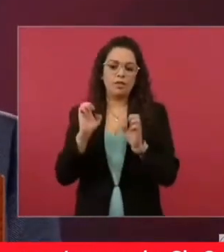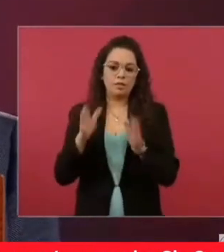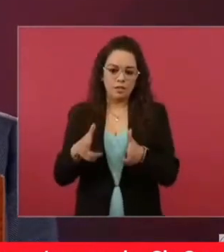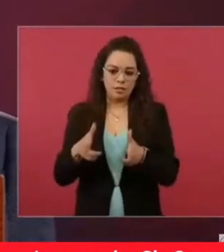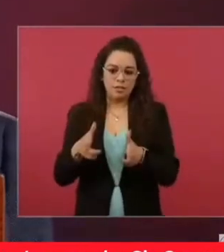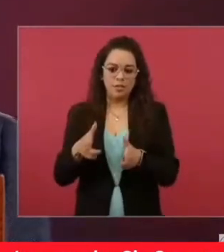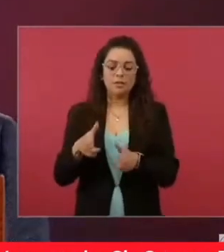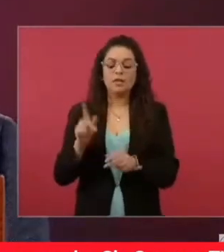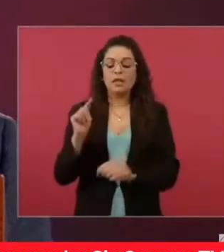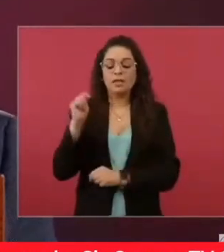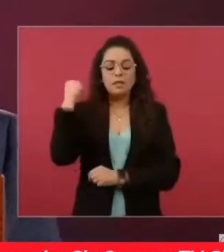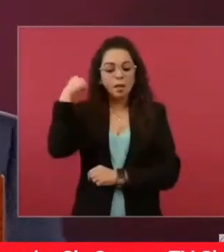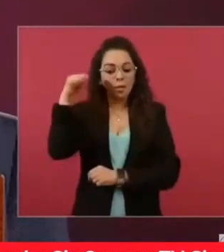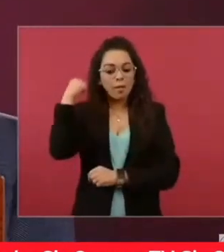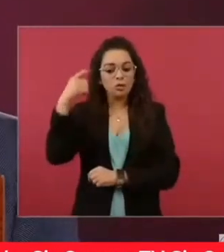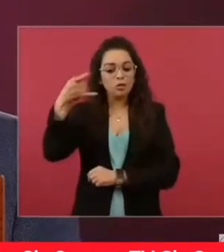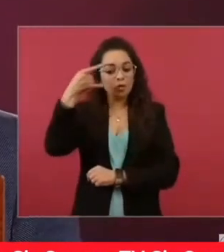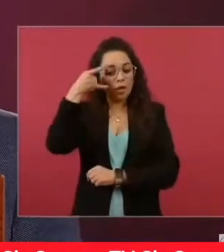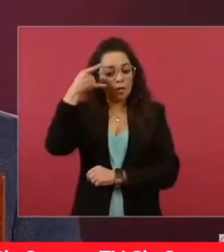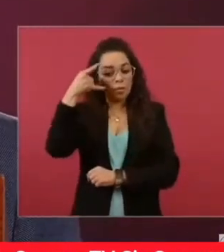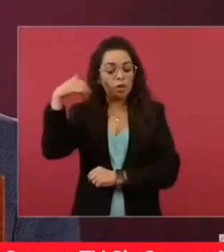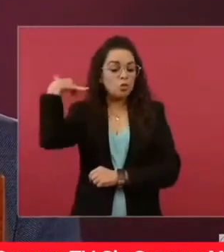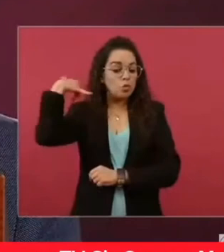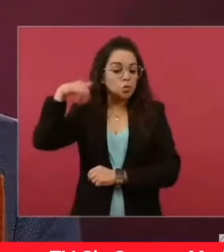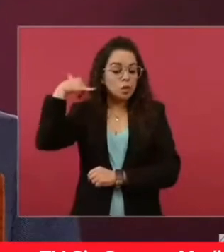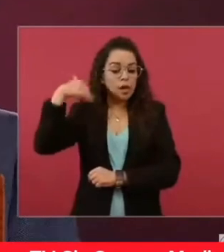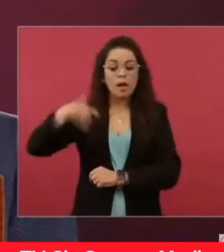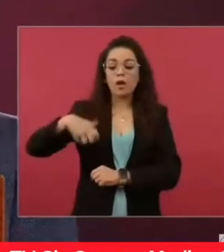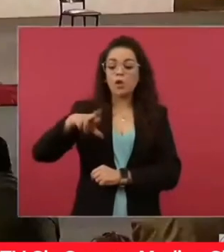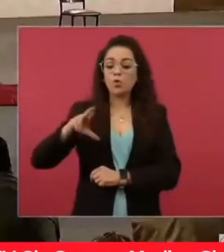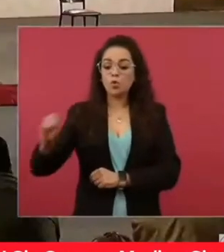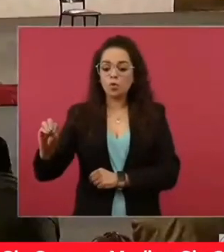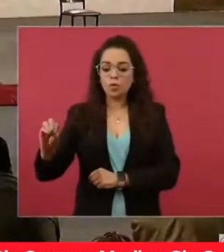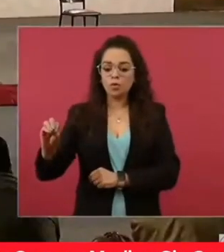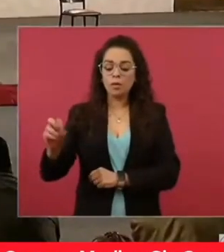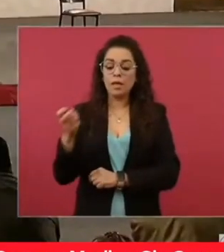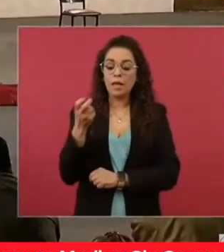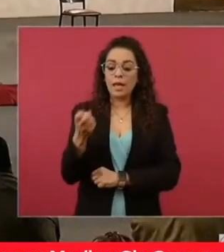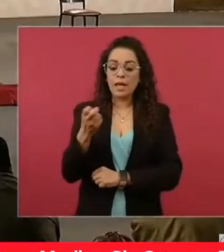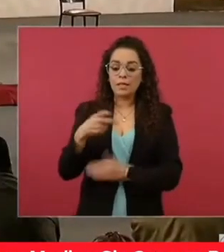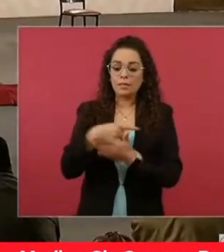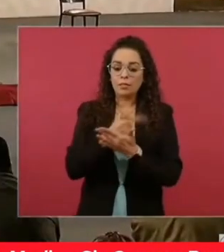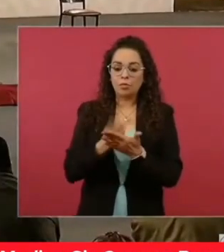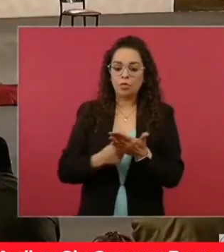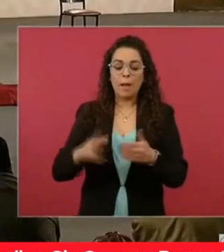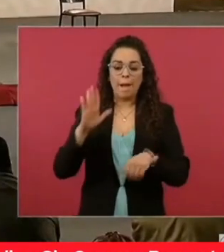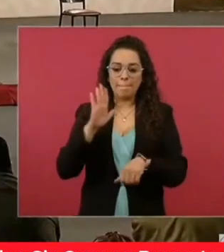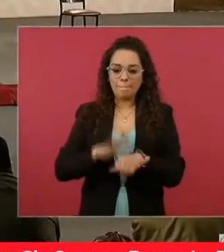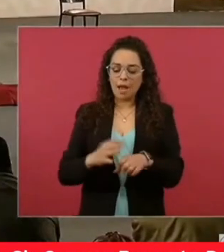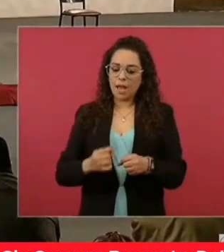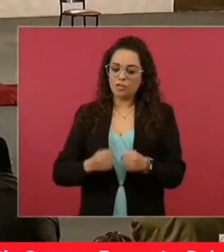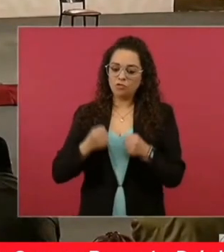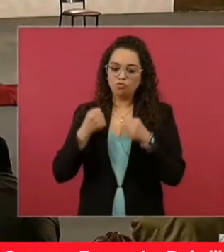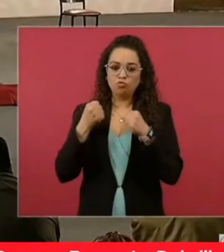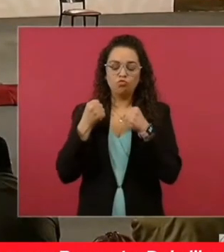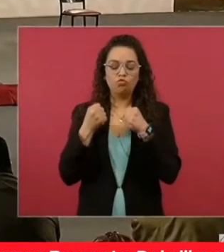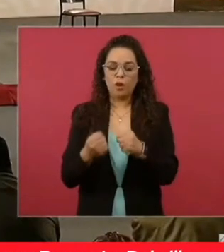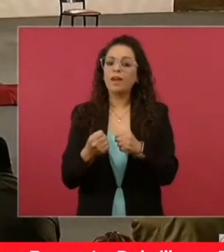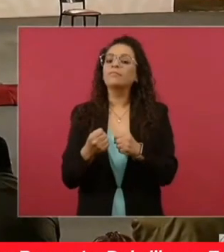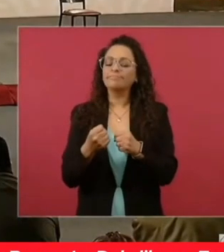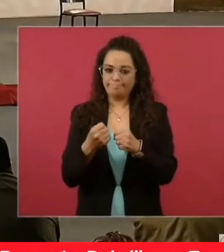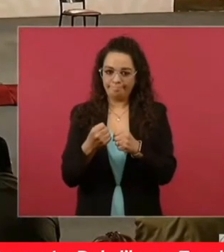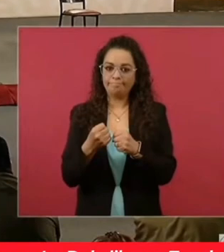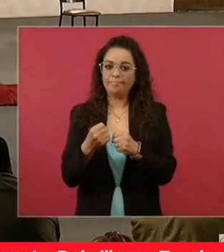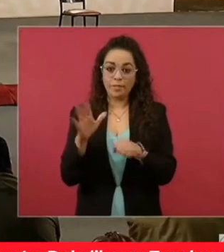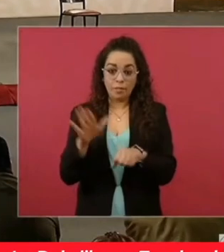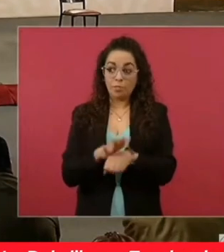Campeche Yucatán y Quintana Roo Este programa se va a intensificar porque el presidente ha instruido que